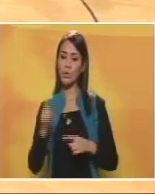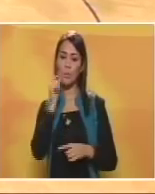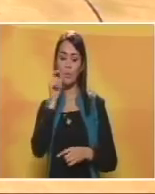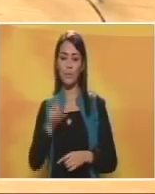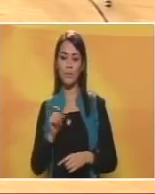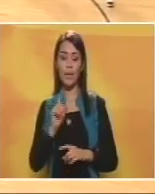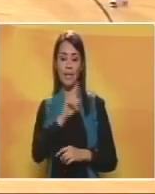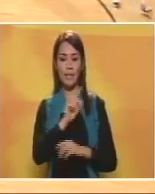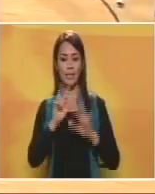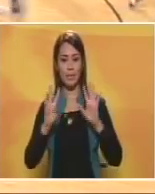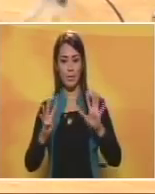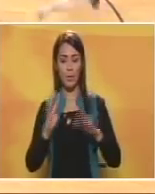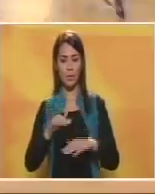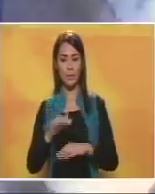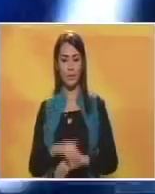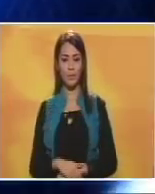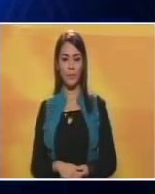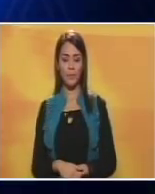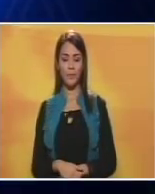19 rebotes.